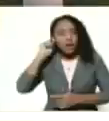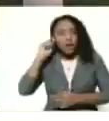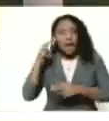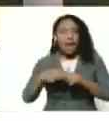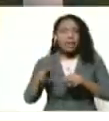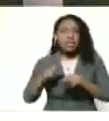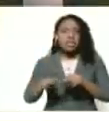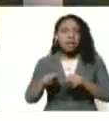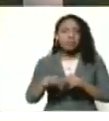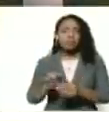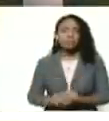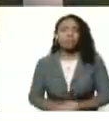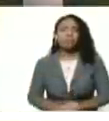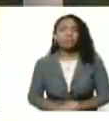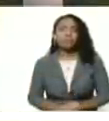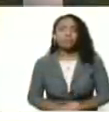niña.